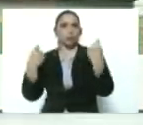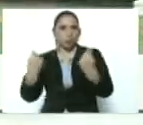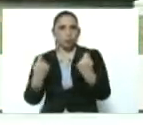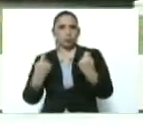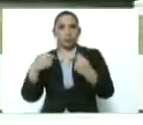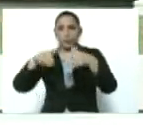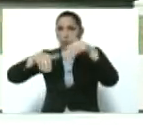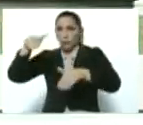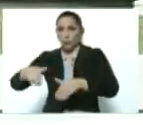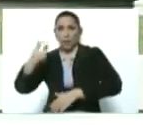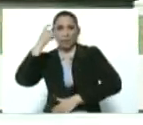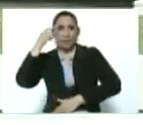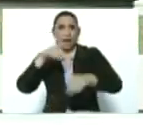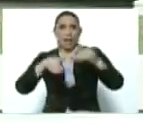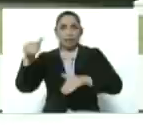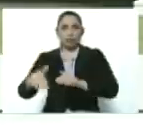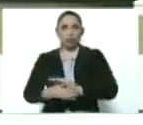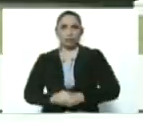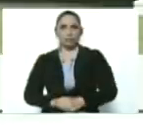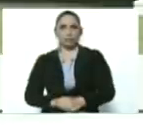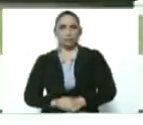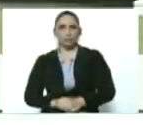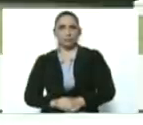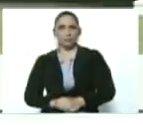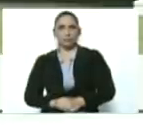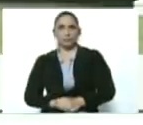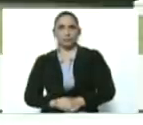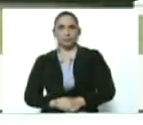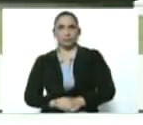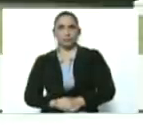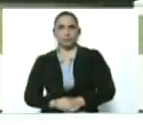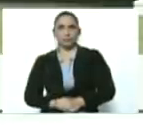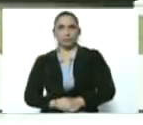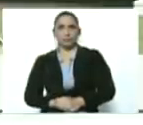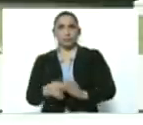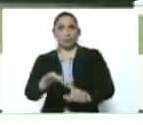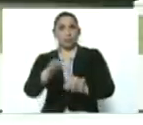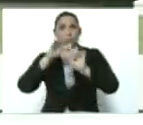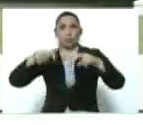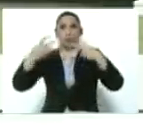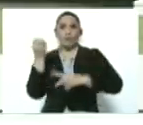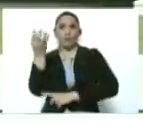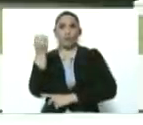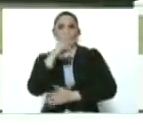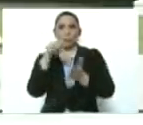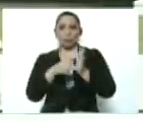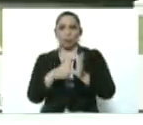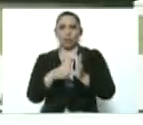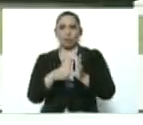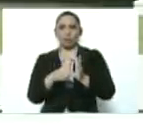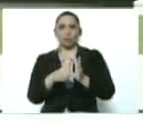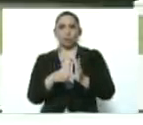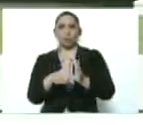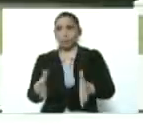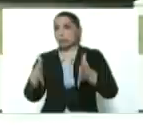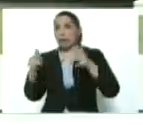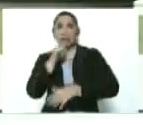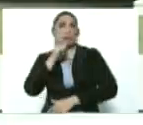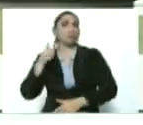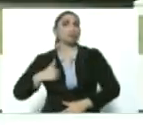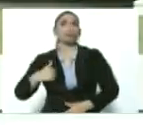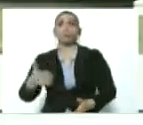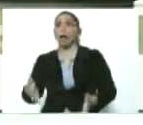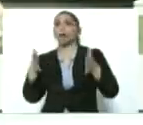electorales el día de las elecciones eligiendo una nueva asamblea nacional y gane quien gane